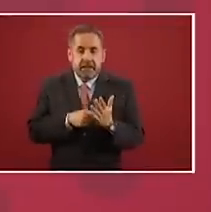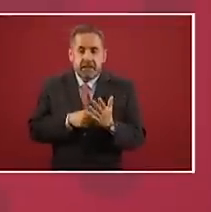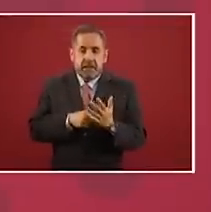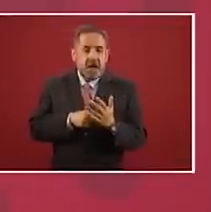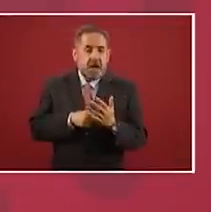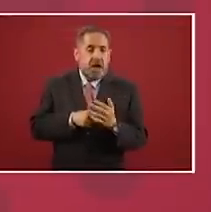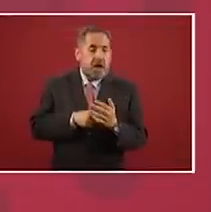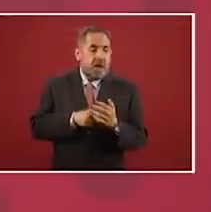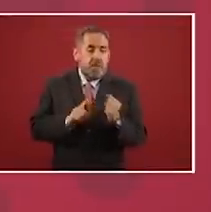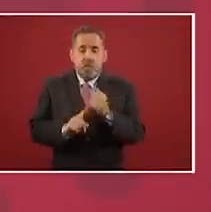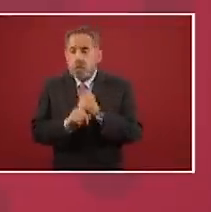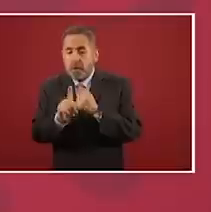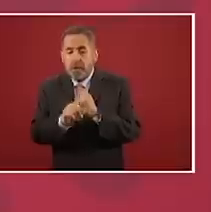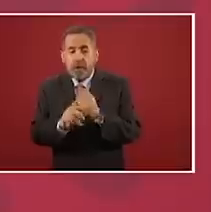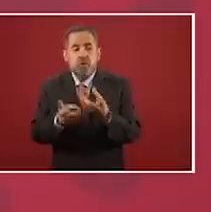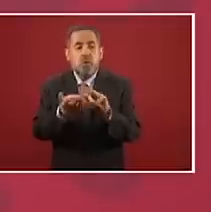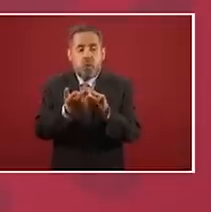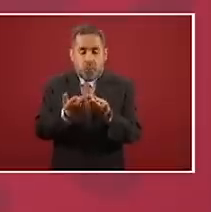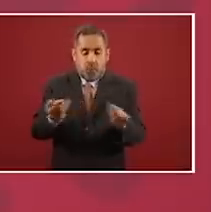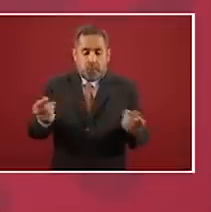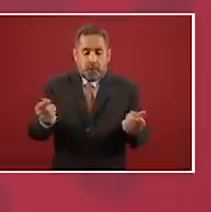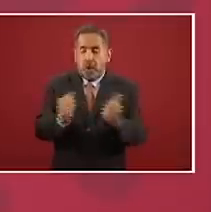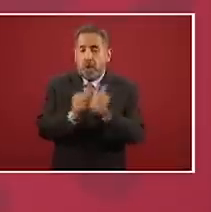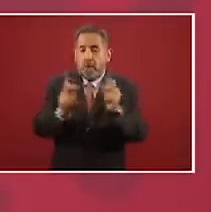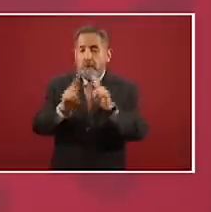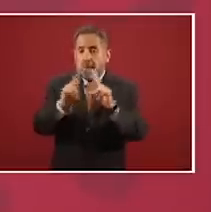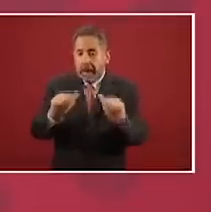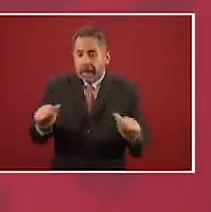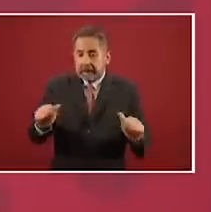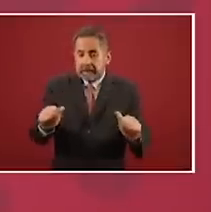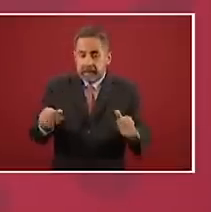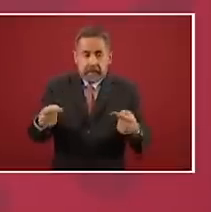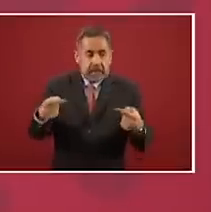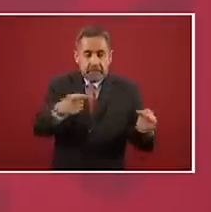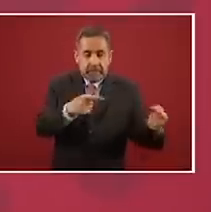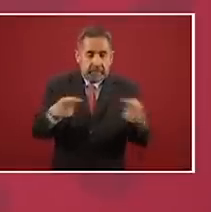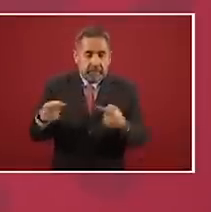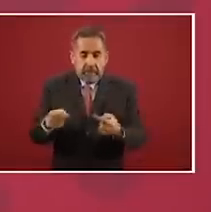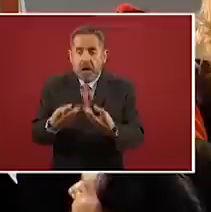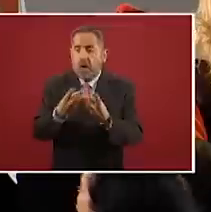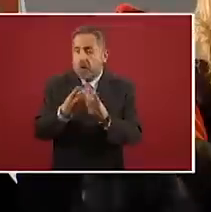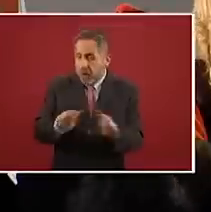solución pacífica de las controversias.